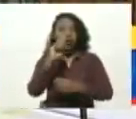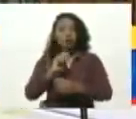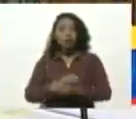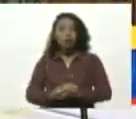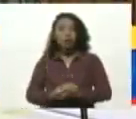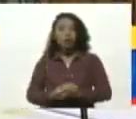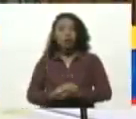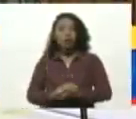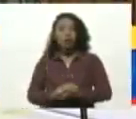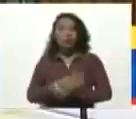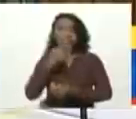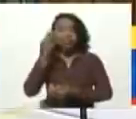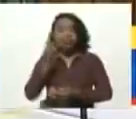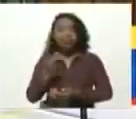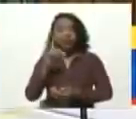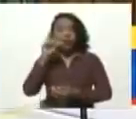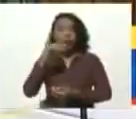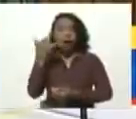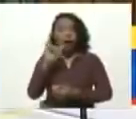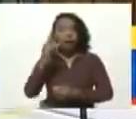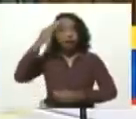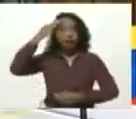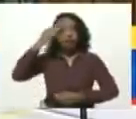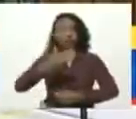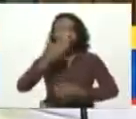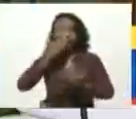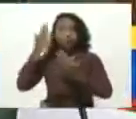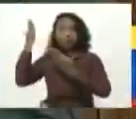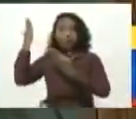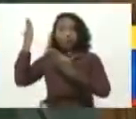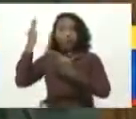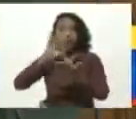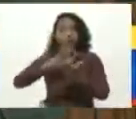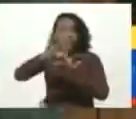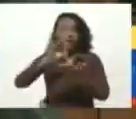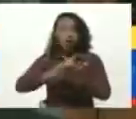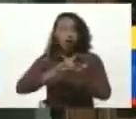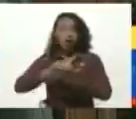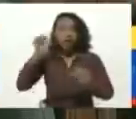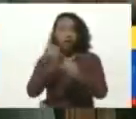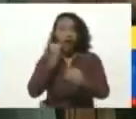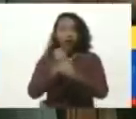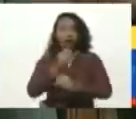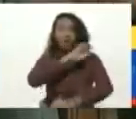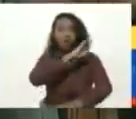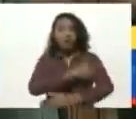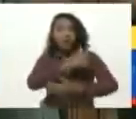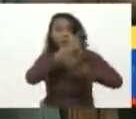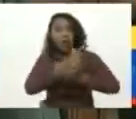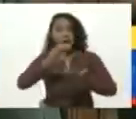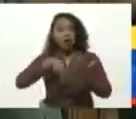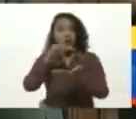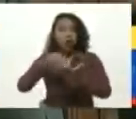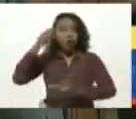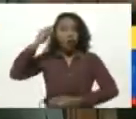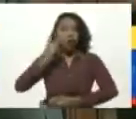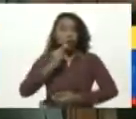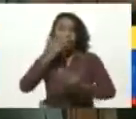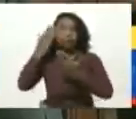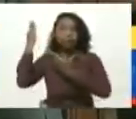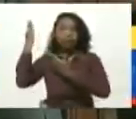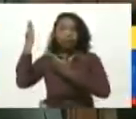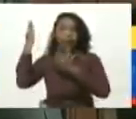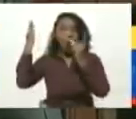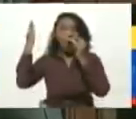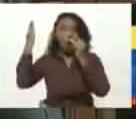¿verdad? También está el comandante estratégico operacional de la Fuerza Armada Nacional Bolivariana,